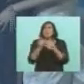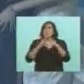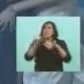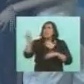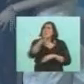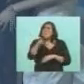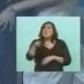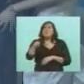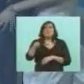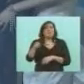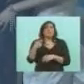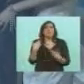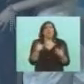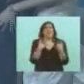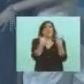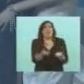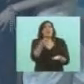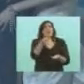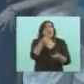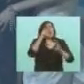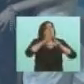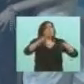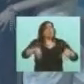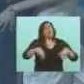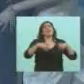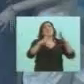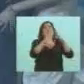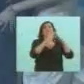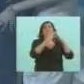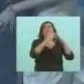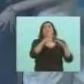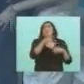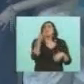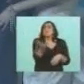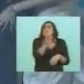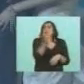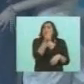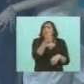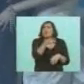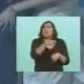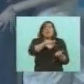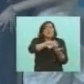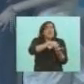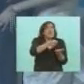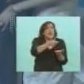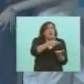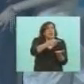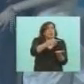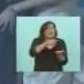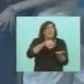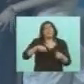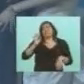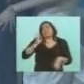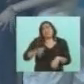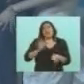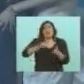destinados a desarrolladores urbanos para planes de vivienda que es uno de los lugares donde menos tierras hay, obviamente, la ciudad